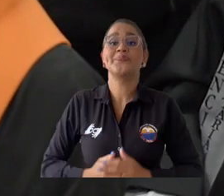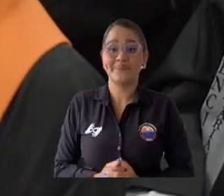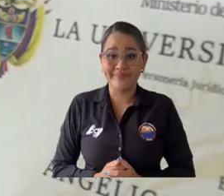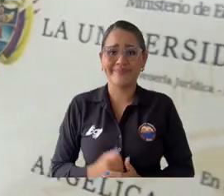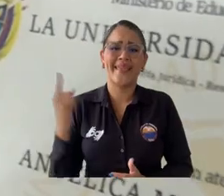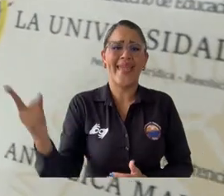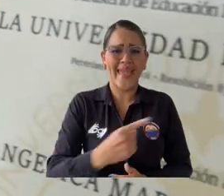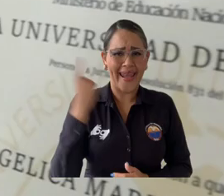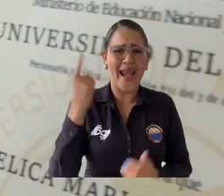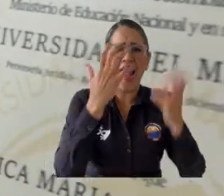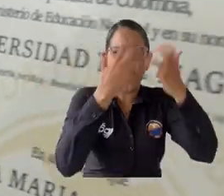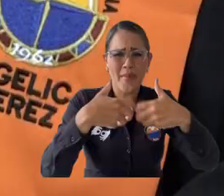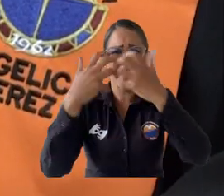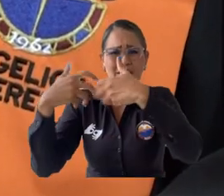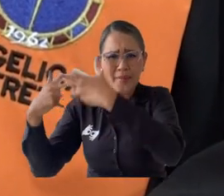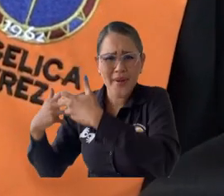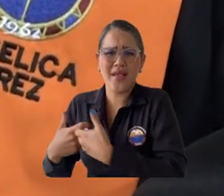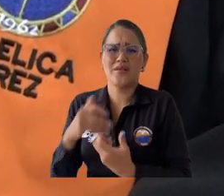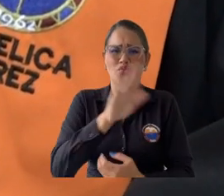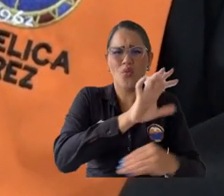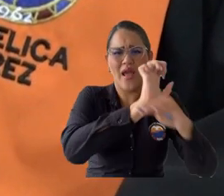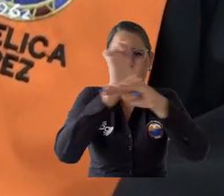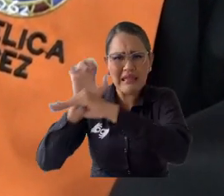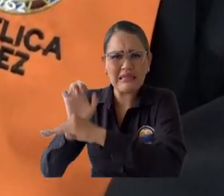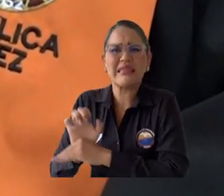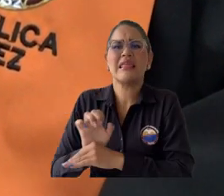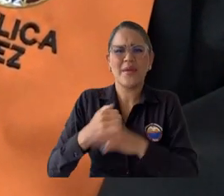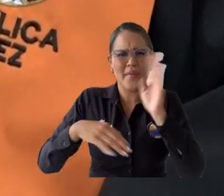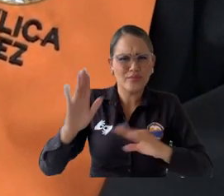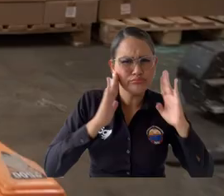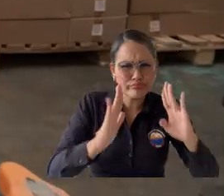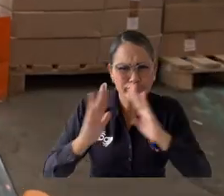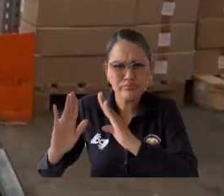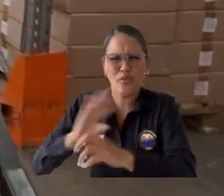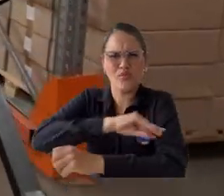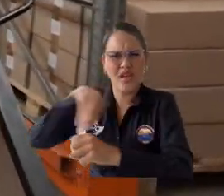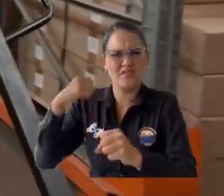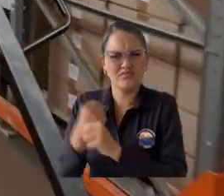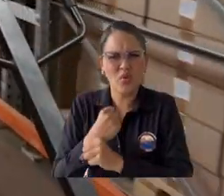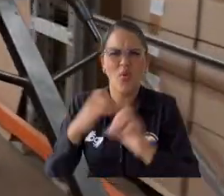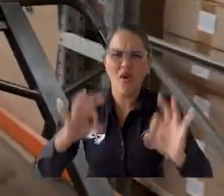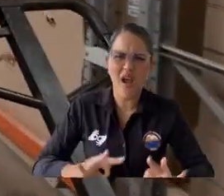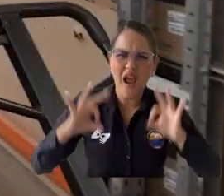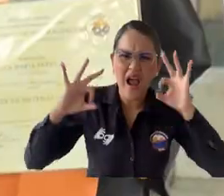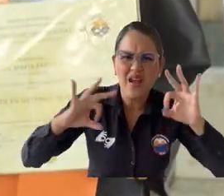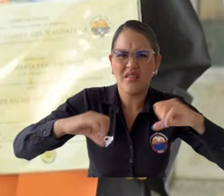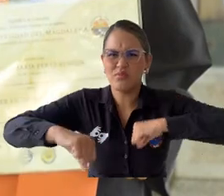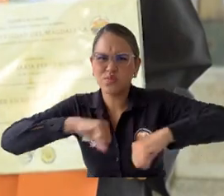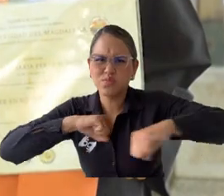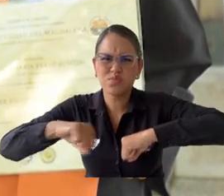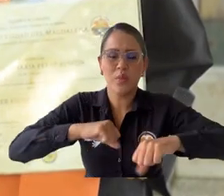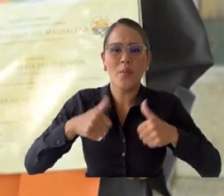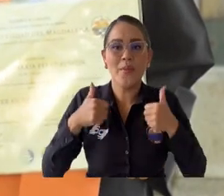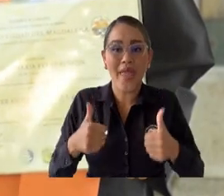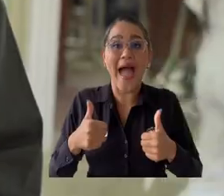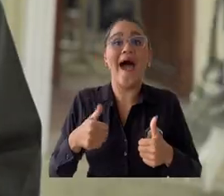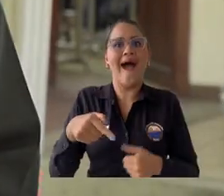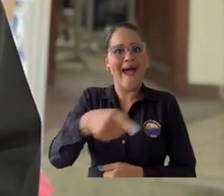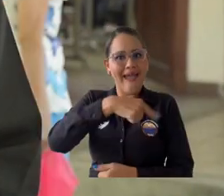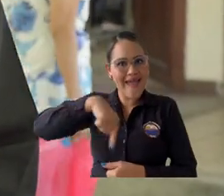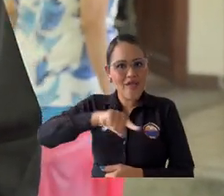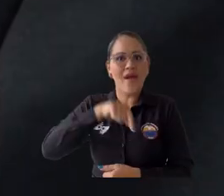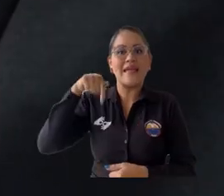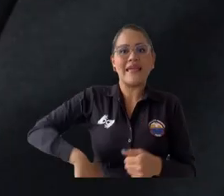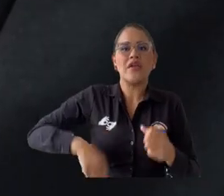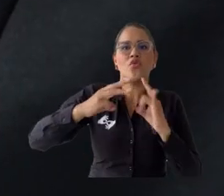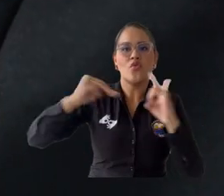necesidades organizacionales en el territorio y fortalecer a las entidades desde la sostenibilidad y la gestión de la calidad, esta Casa de Estudios Superiores creó